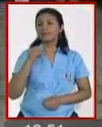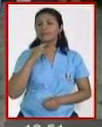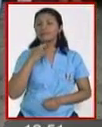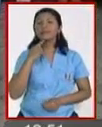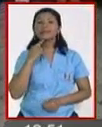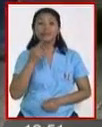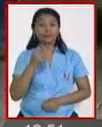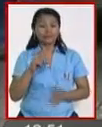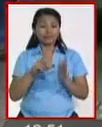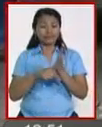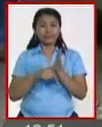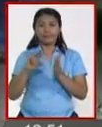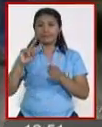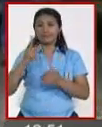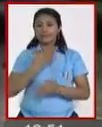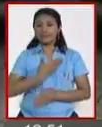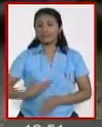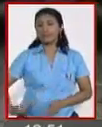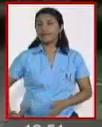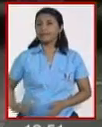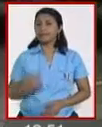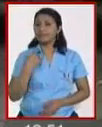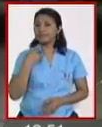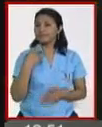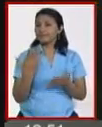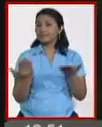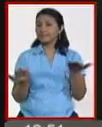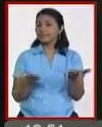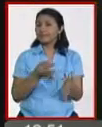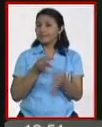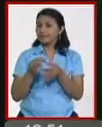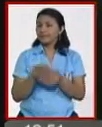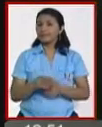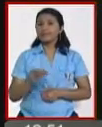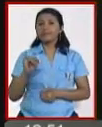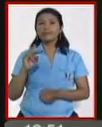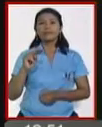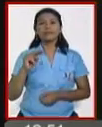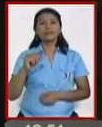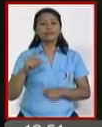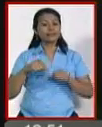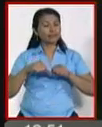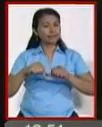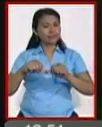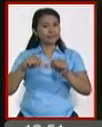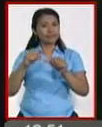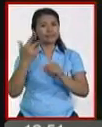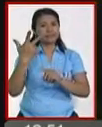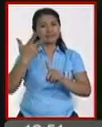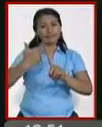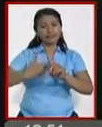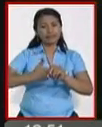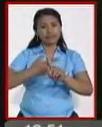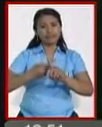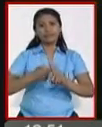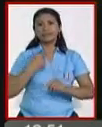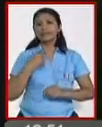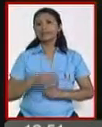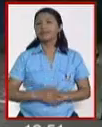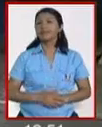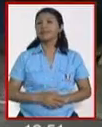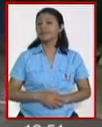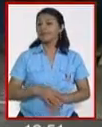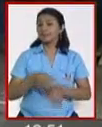las declaraciones vertidas por el vicepresidente del Estado, donde indicó que el ingeniero Jordán se mantendrá durante 3 meses.